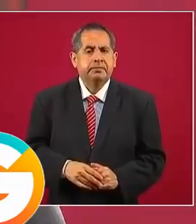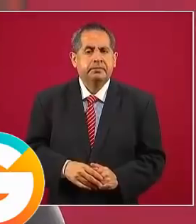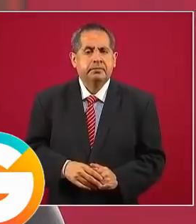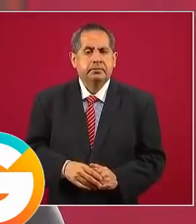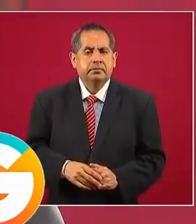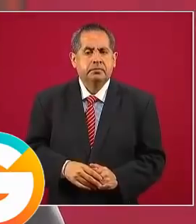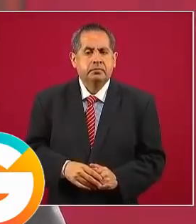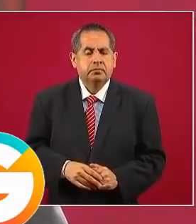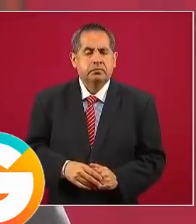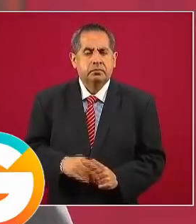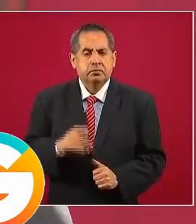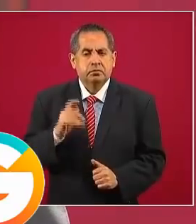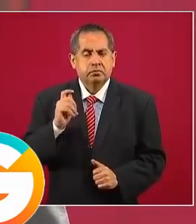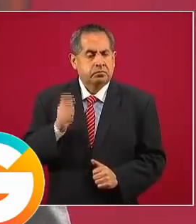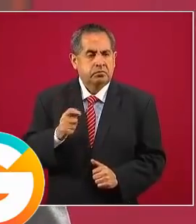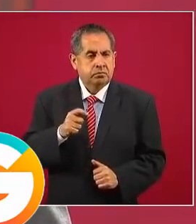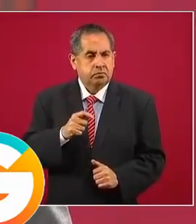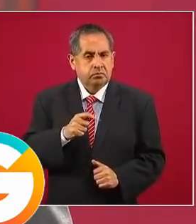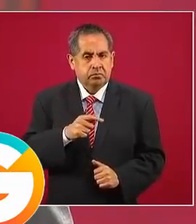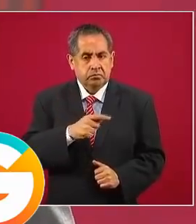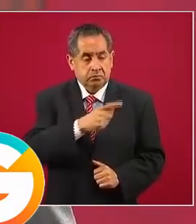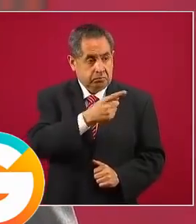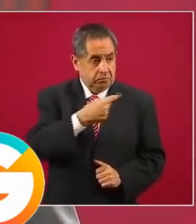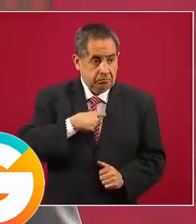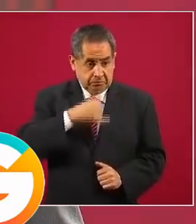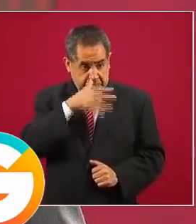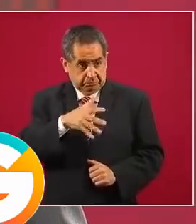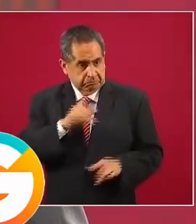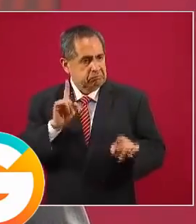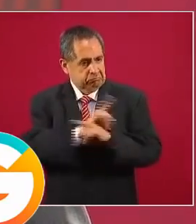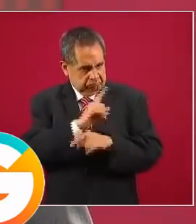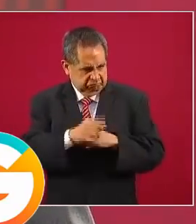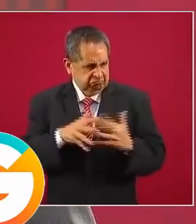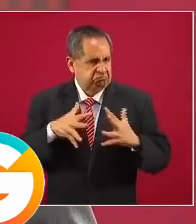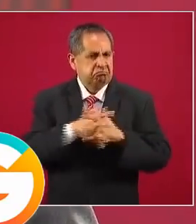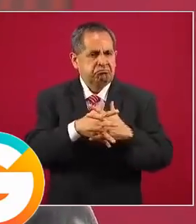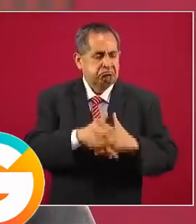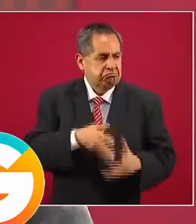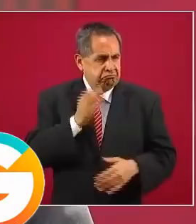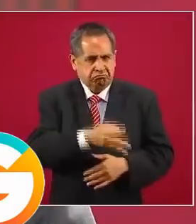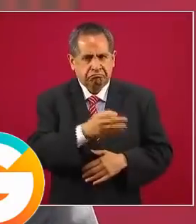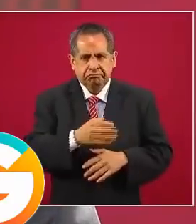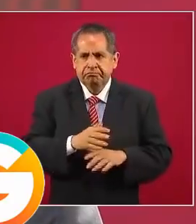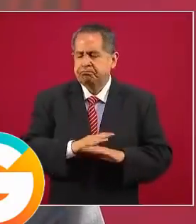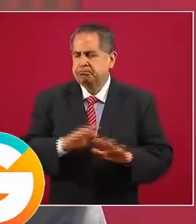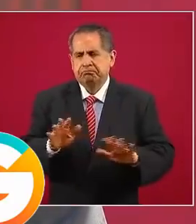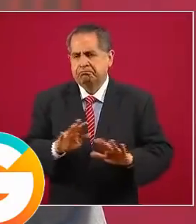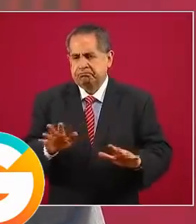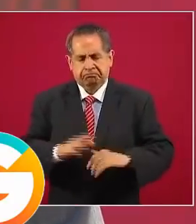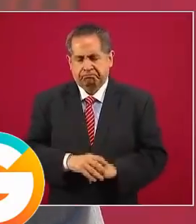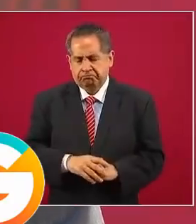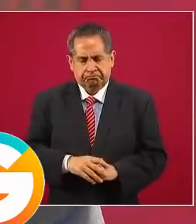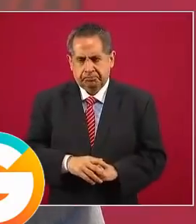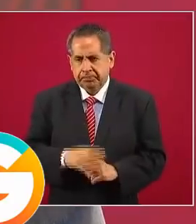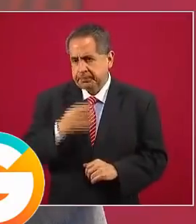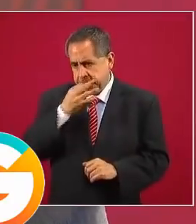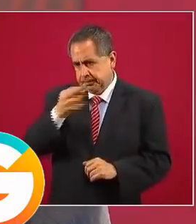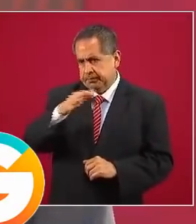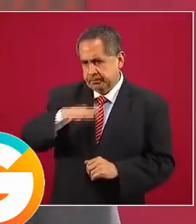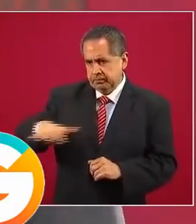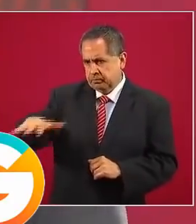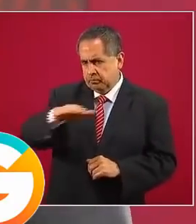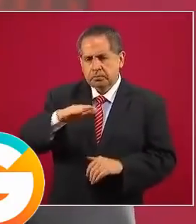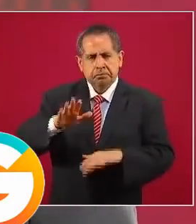se va a caer en ninguna provocación. Decirle a la gente que